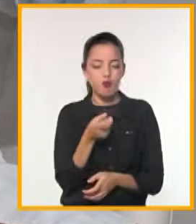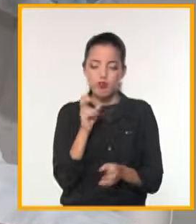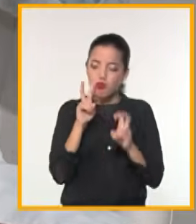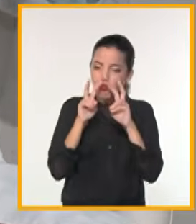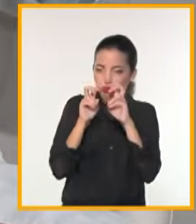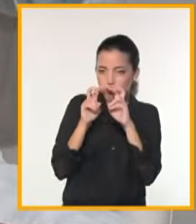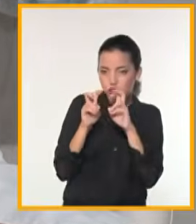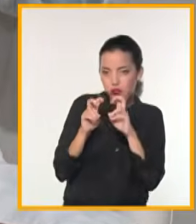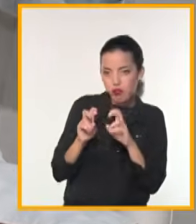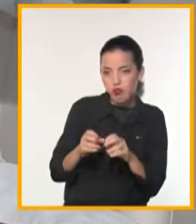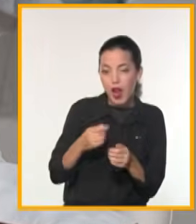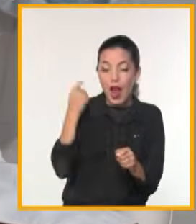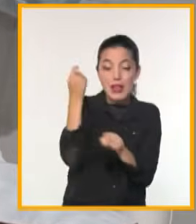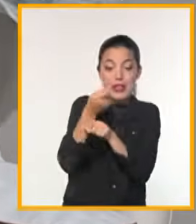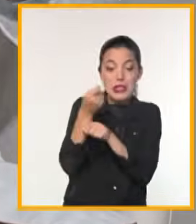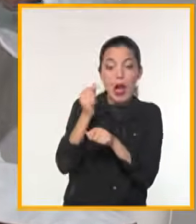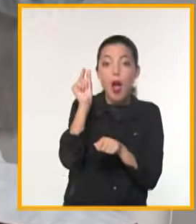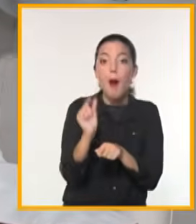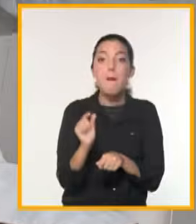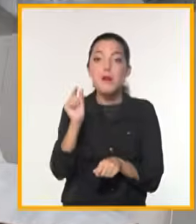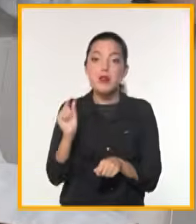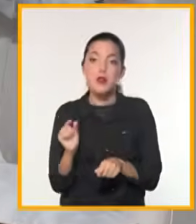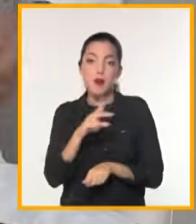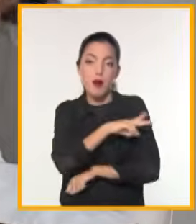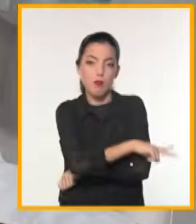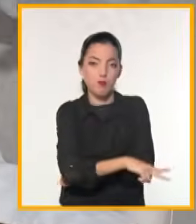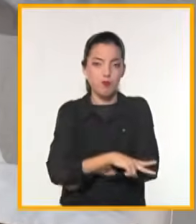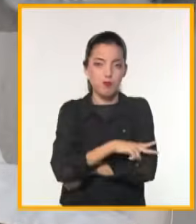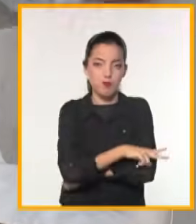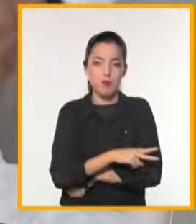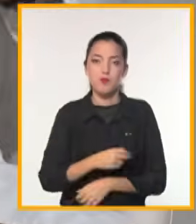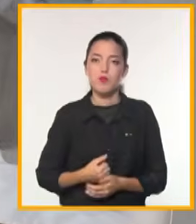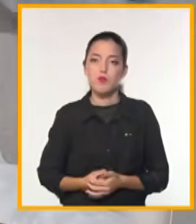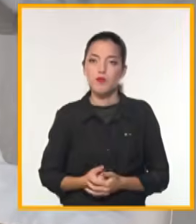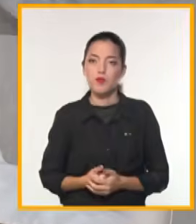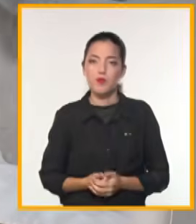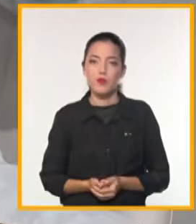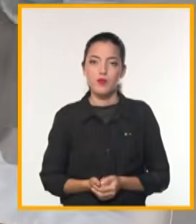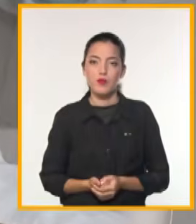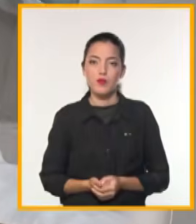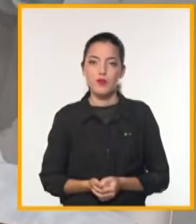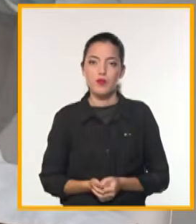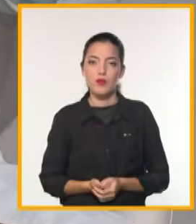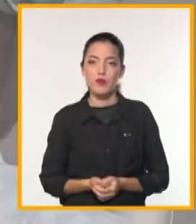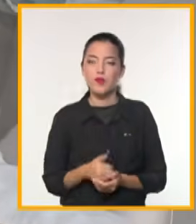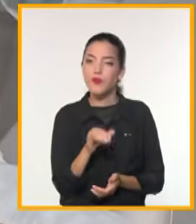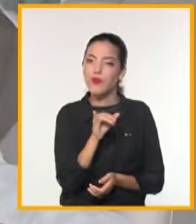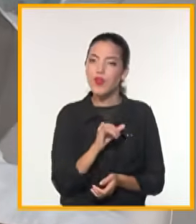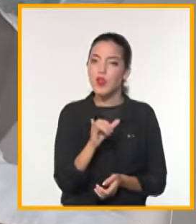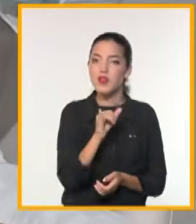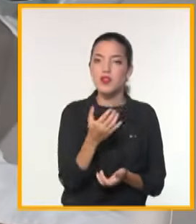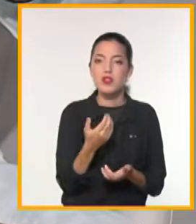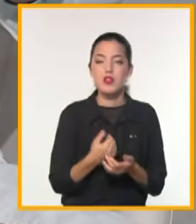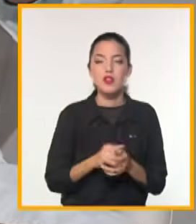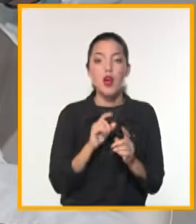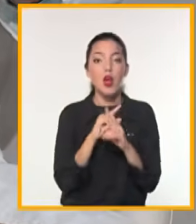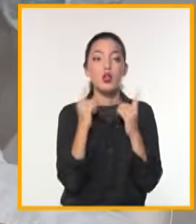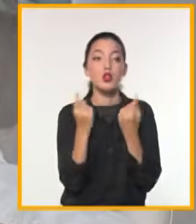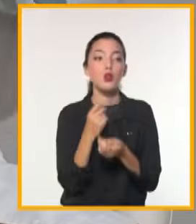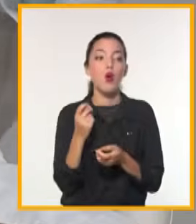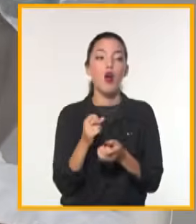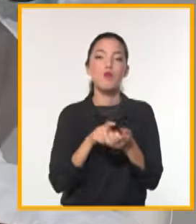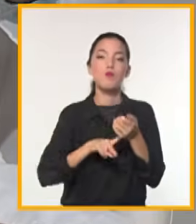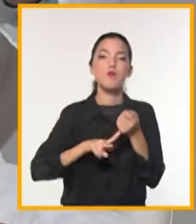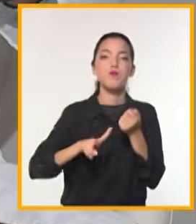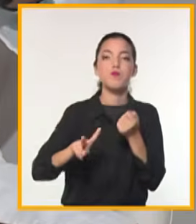del país. Iba con distintas personas, con Vivian, con el ministro, y bueno, estuvo prácticamente en todas las provincias. Yo diría